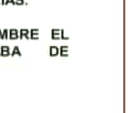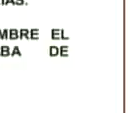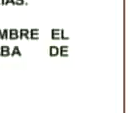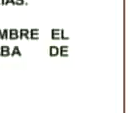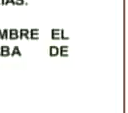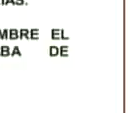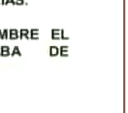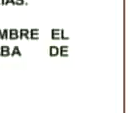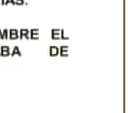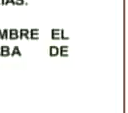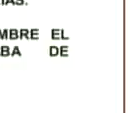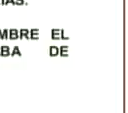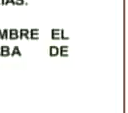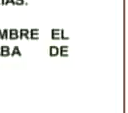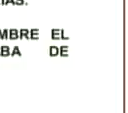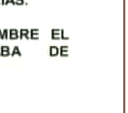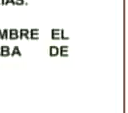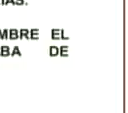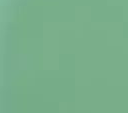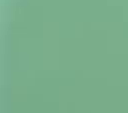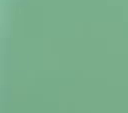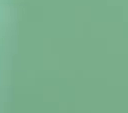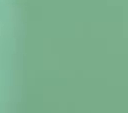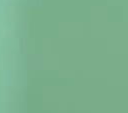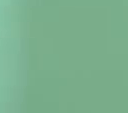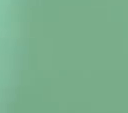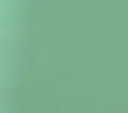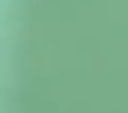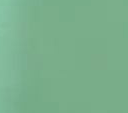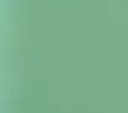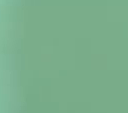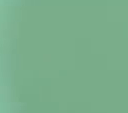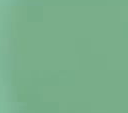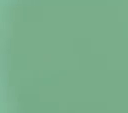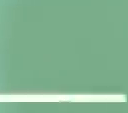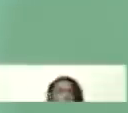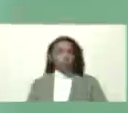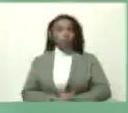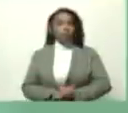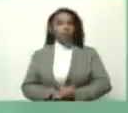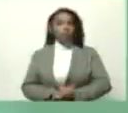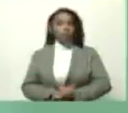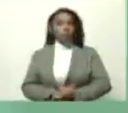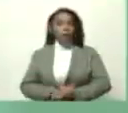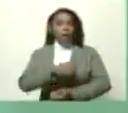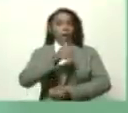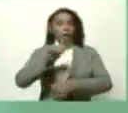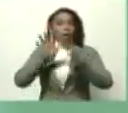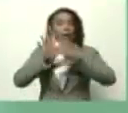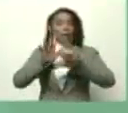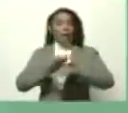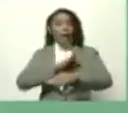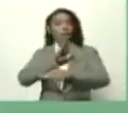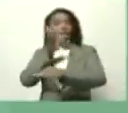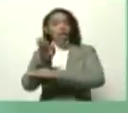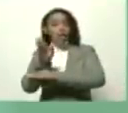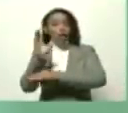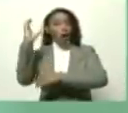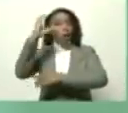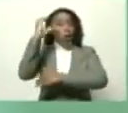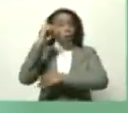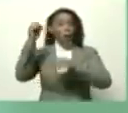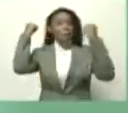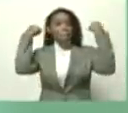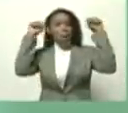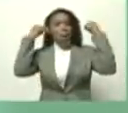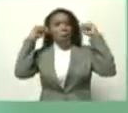donde este señor le confiesa que cada 15 o 20 días iba a Colombia a entrenarse con sus